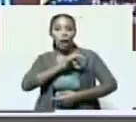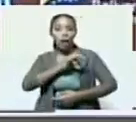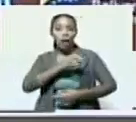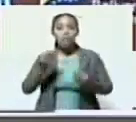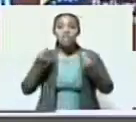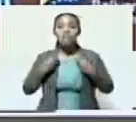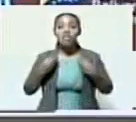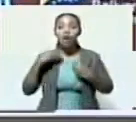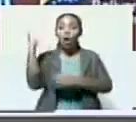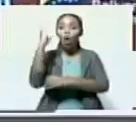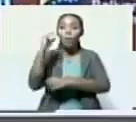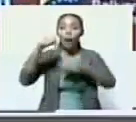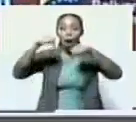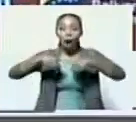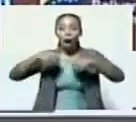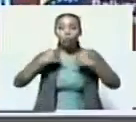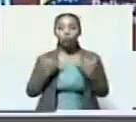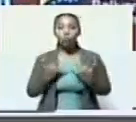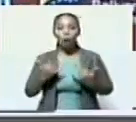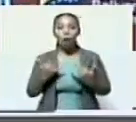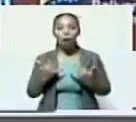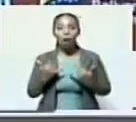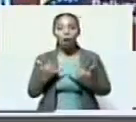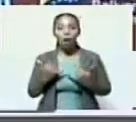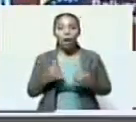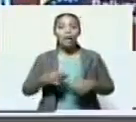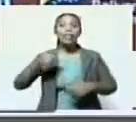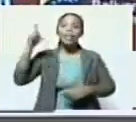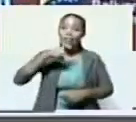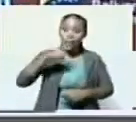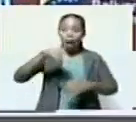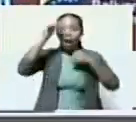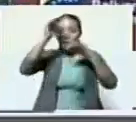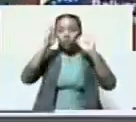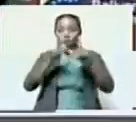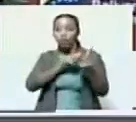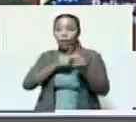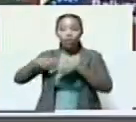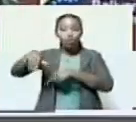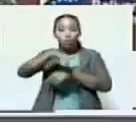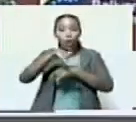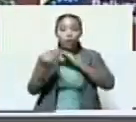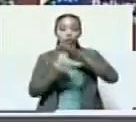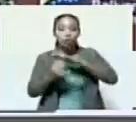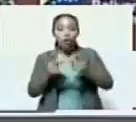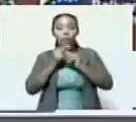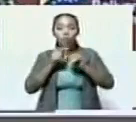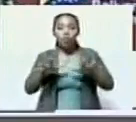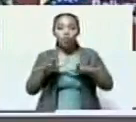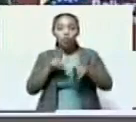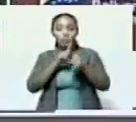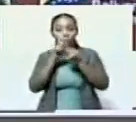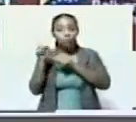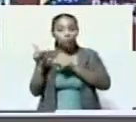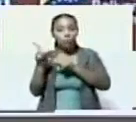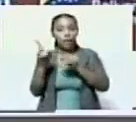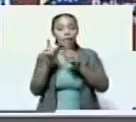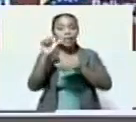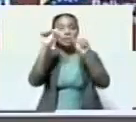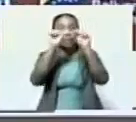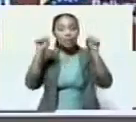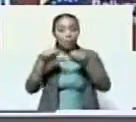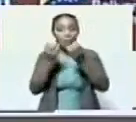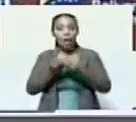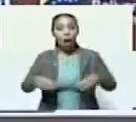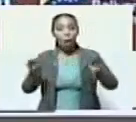vive Colombia en este momento y que merece la atención de todos los órganos multilaterales del sistema de